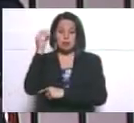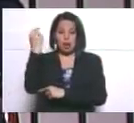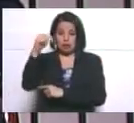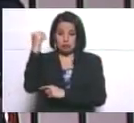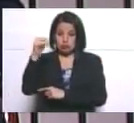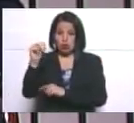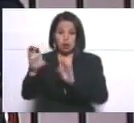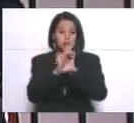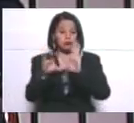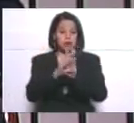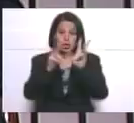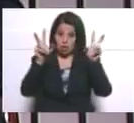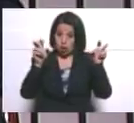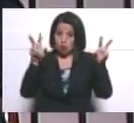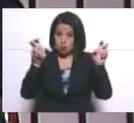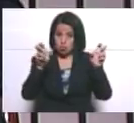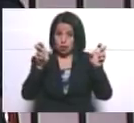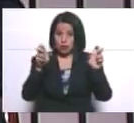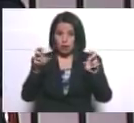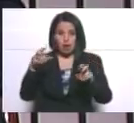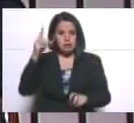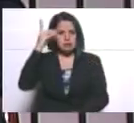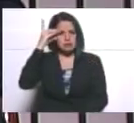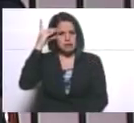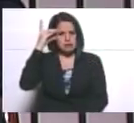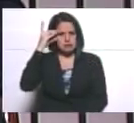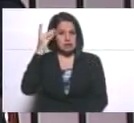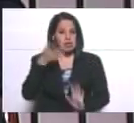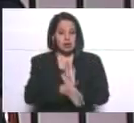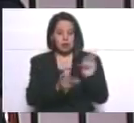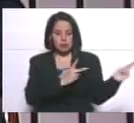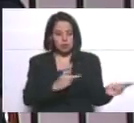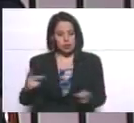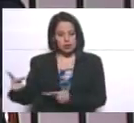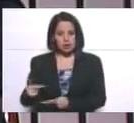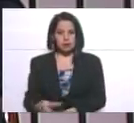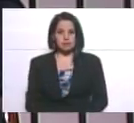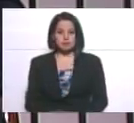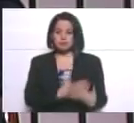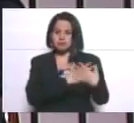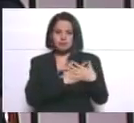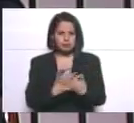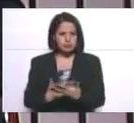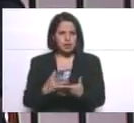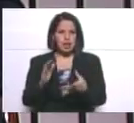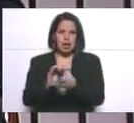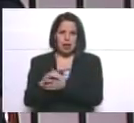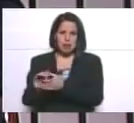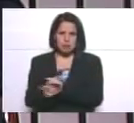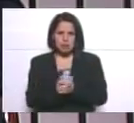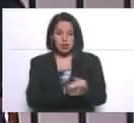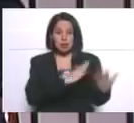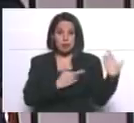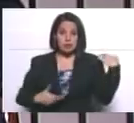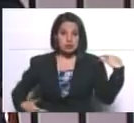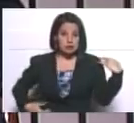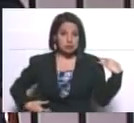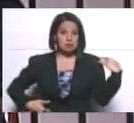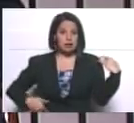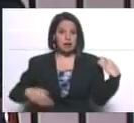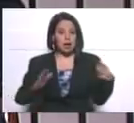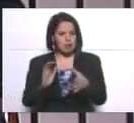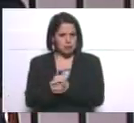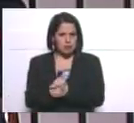Nacional Constituyente, Delcy Rodríguez. Bienvenida, camarada, presidenta, compatriota,